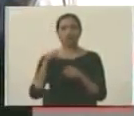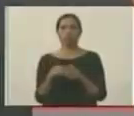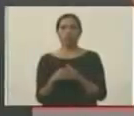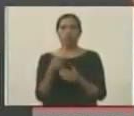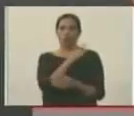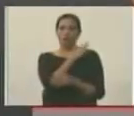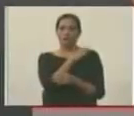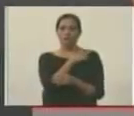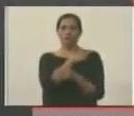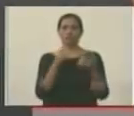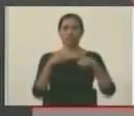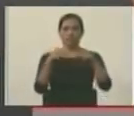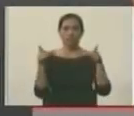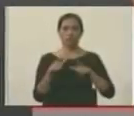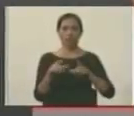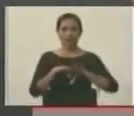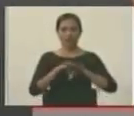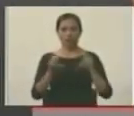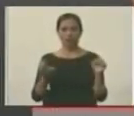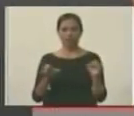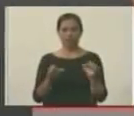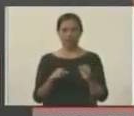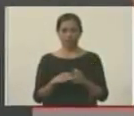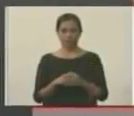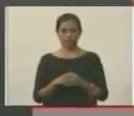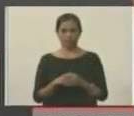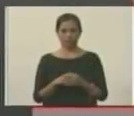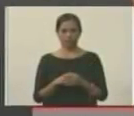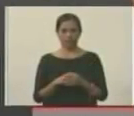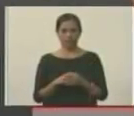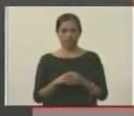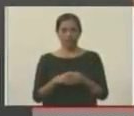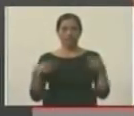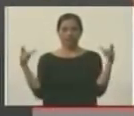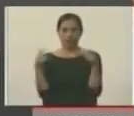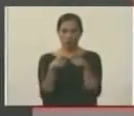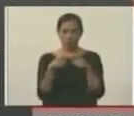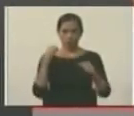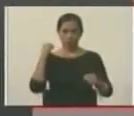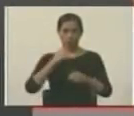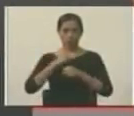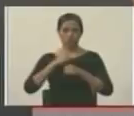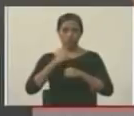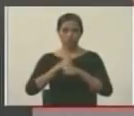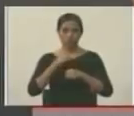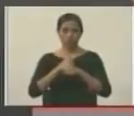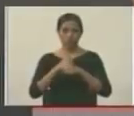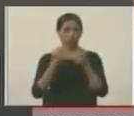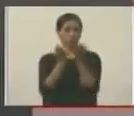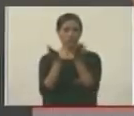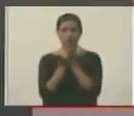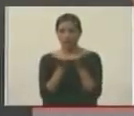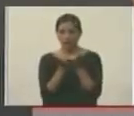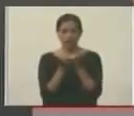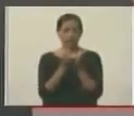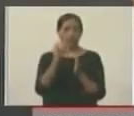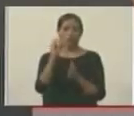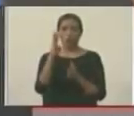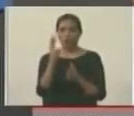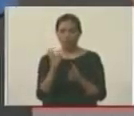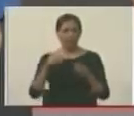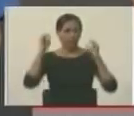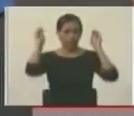de las zonas educativas, se reunió con los estudiantes de la OVE, de la FEDEP, con los estudiantes universitarios, se reunió con